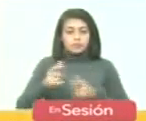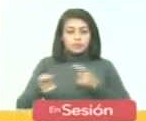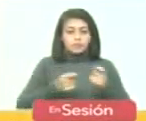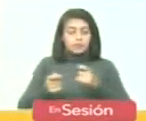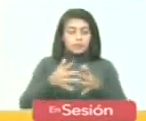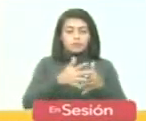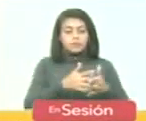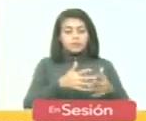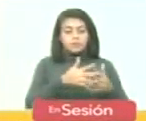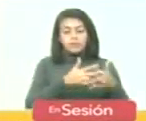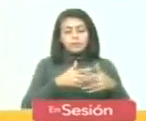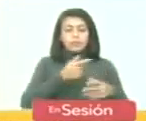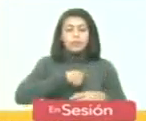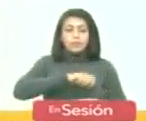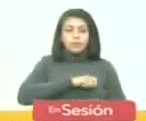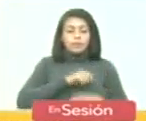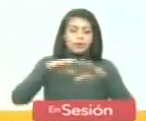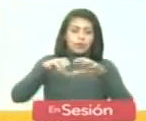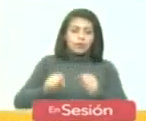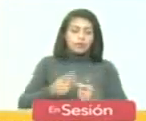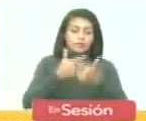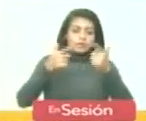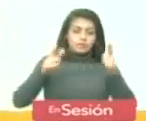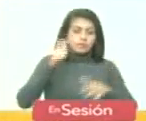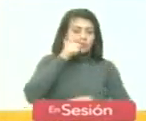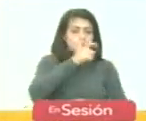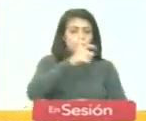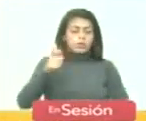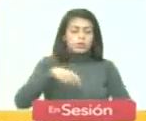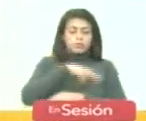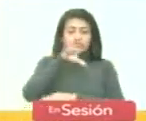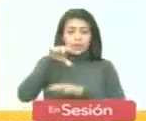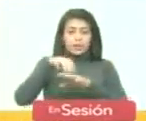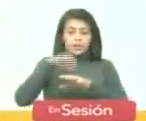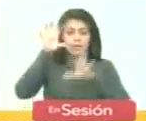Imperio Español para liberar a los pueblos y naciones